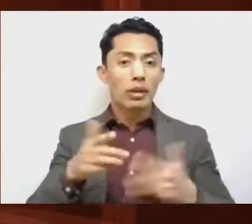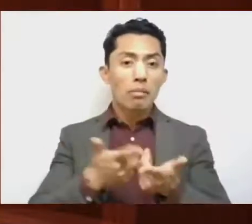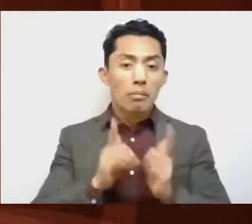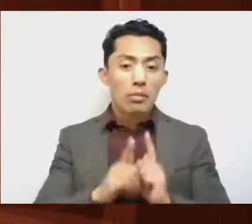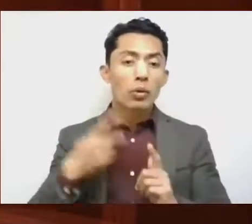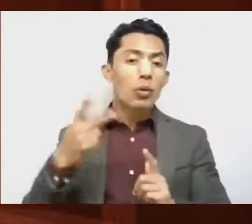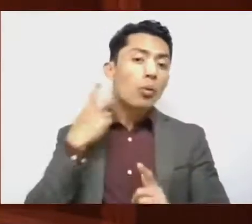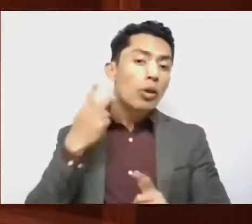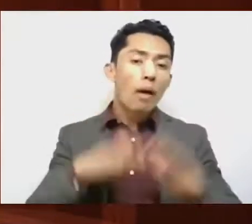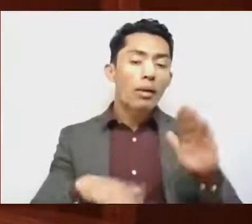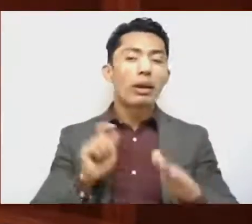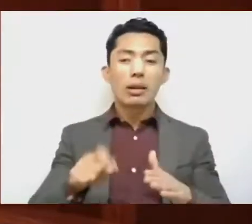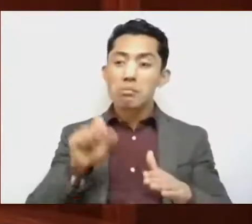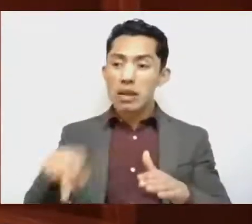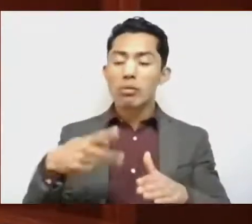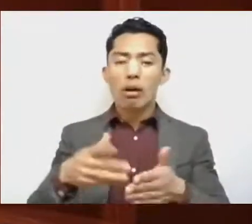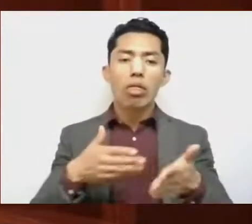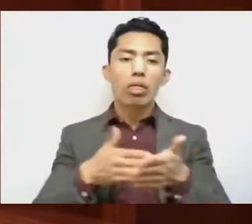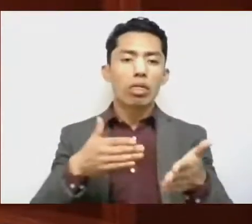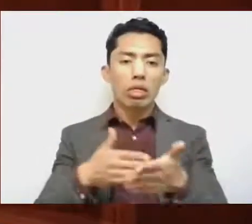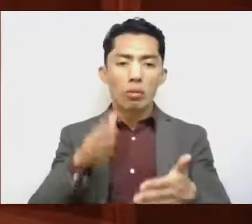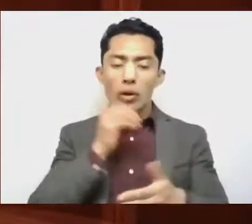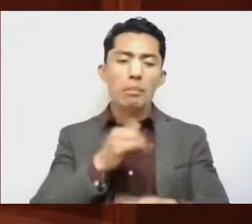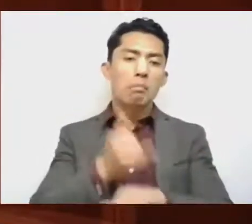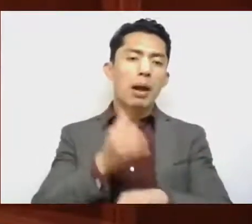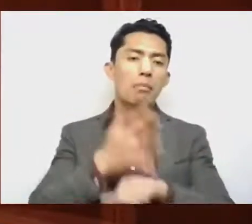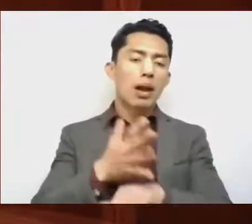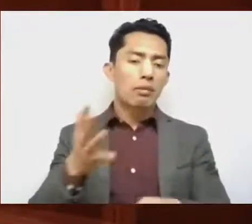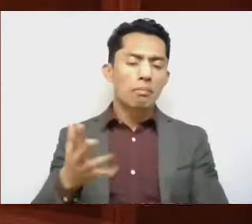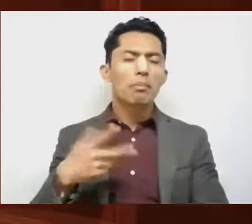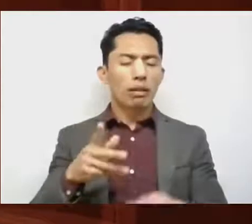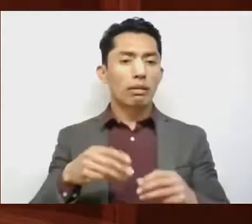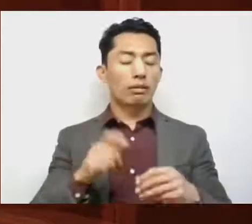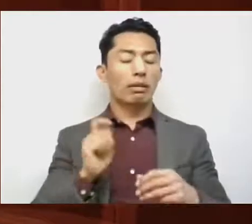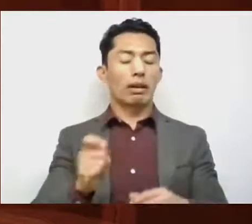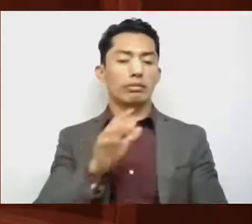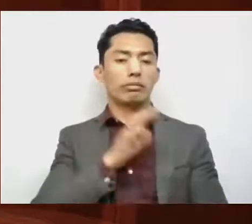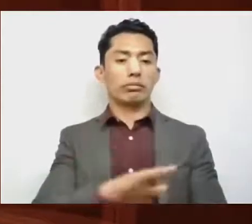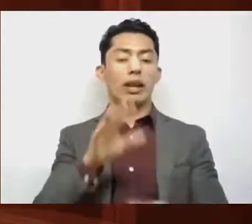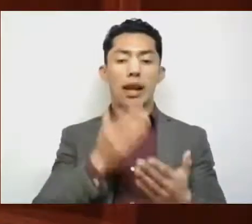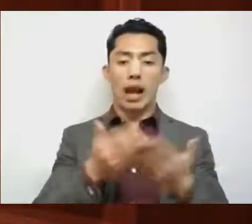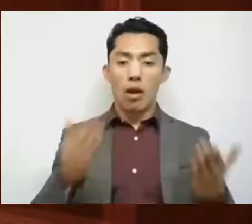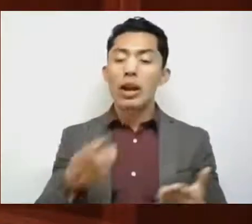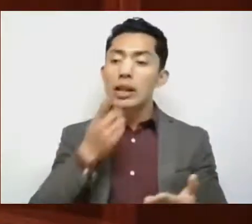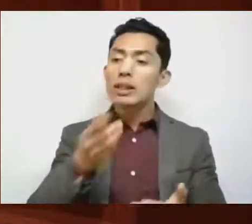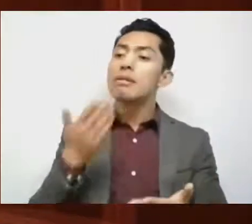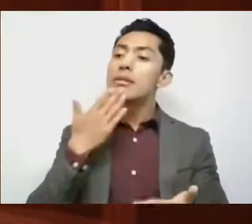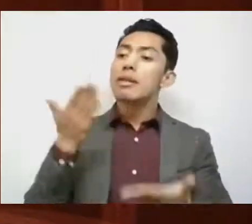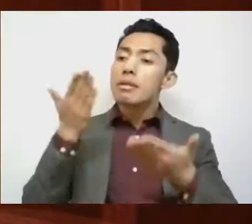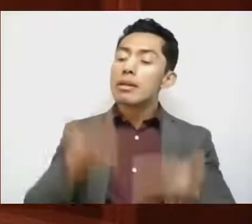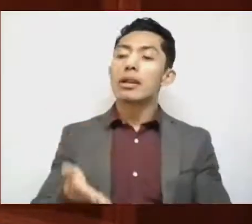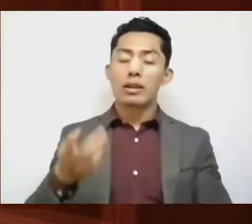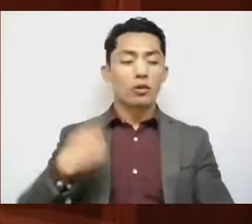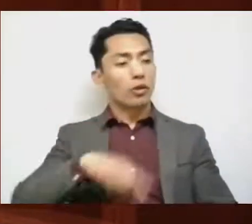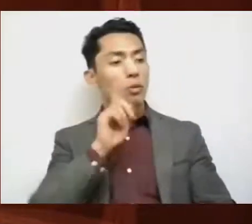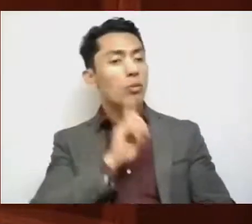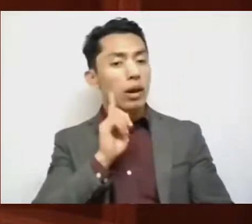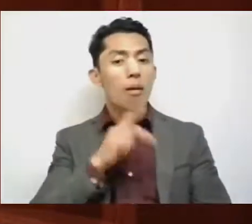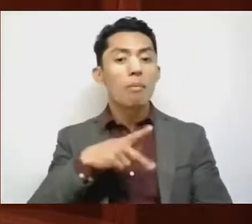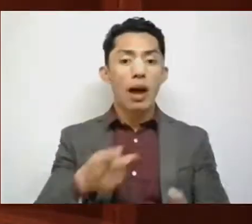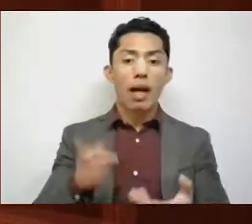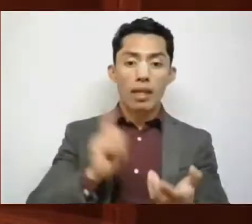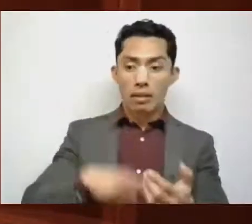sido barreras. Por increíble que parezca, hoy nos dicen bienvenidas, pero nos excluyen de la toma